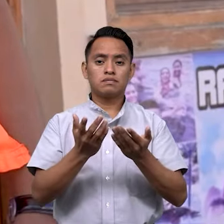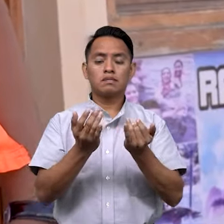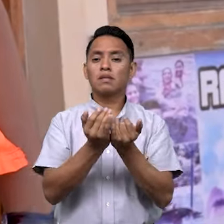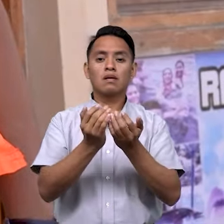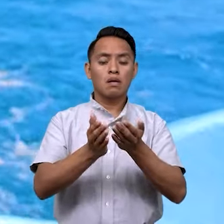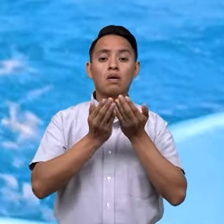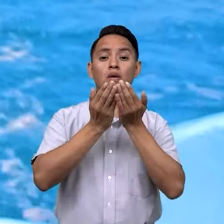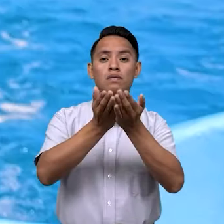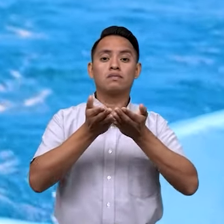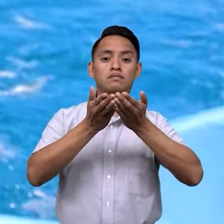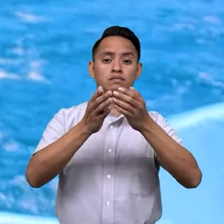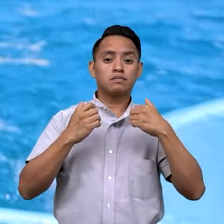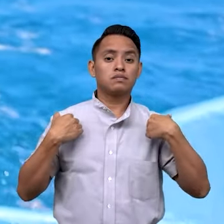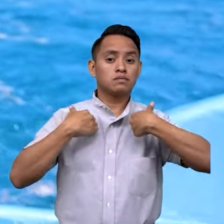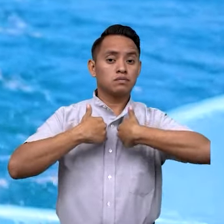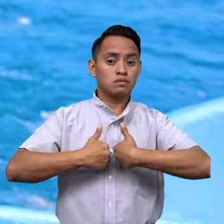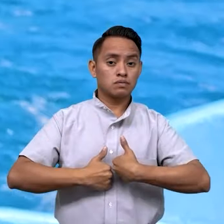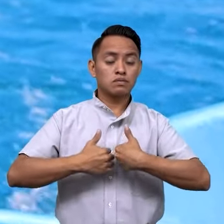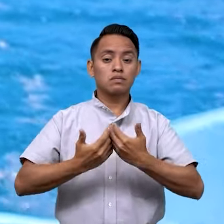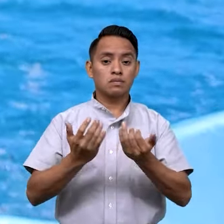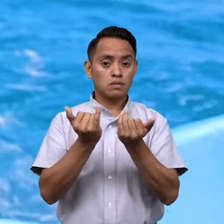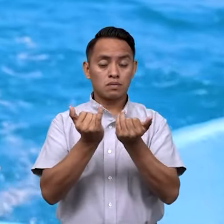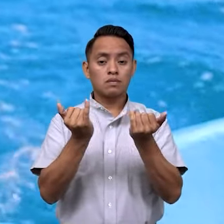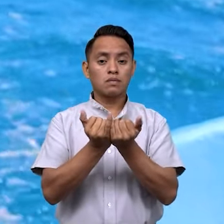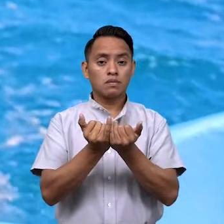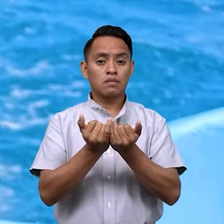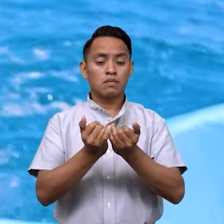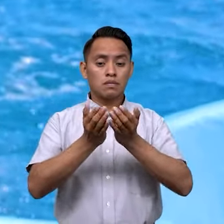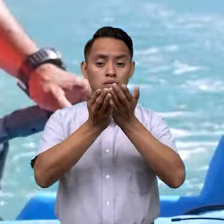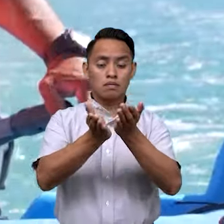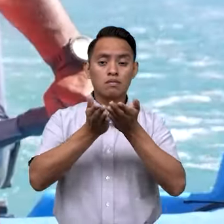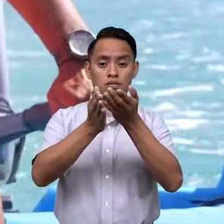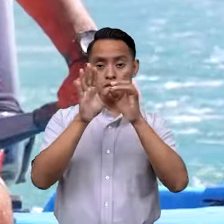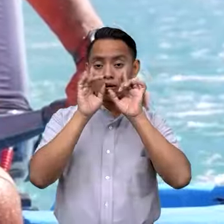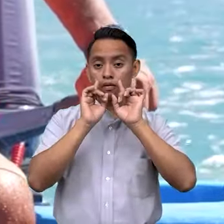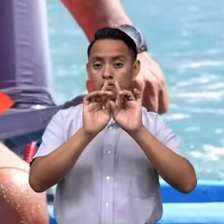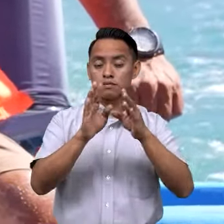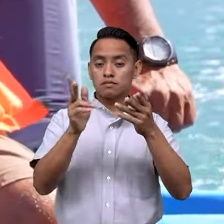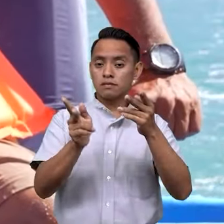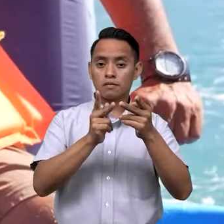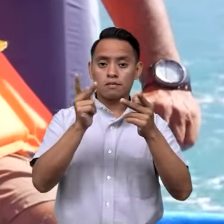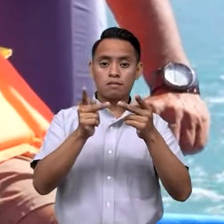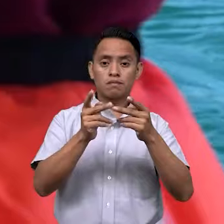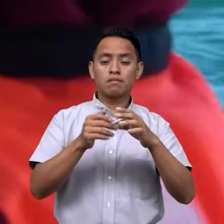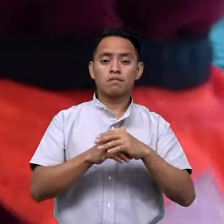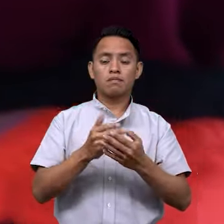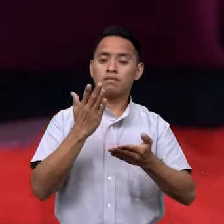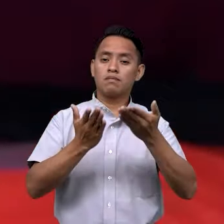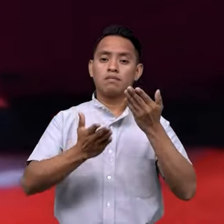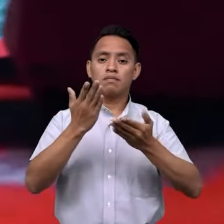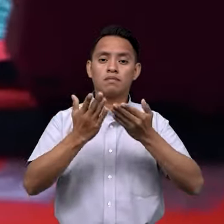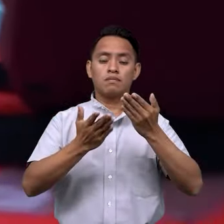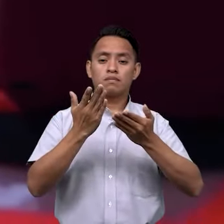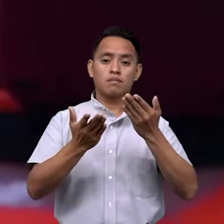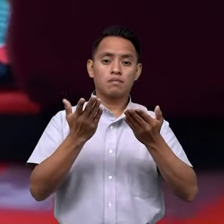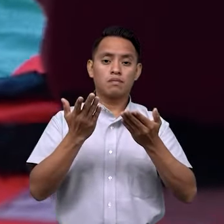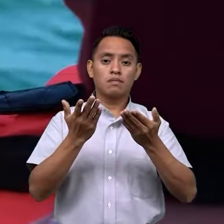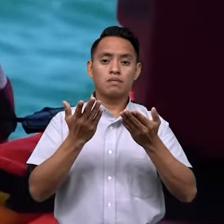acuático, lo exige el chaleco, la seguridad. Y cuando hacemos un tour